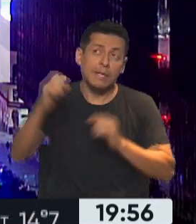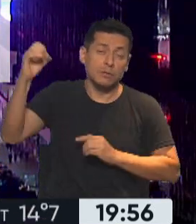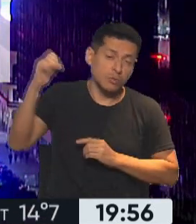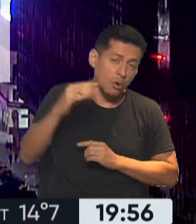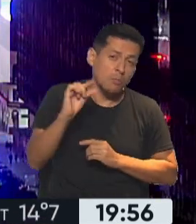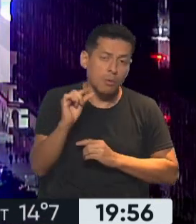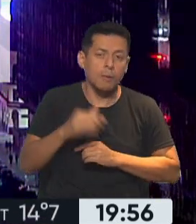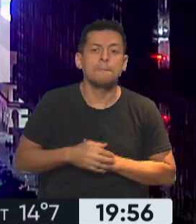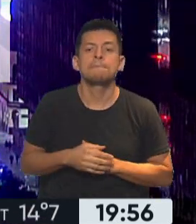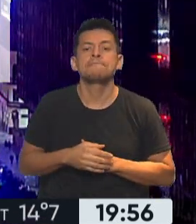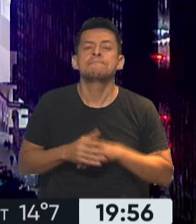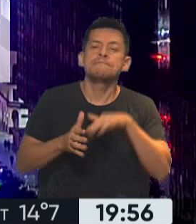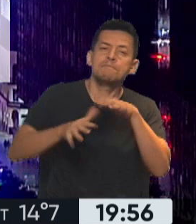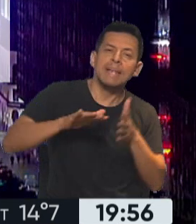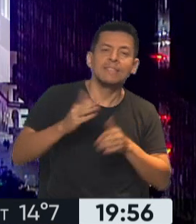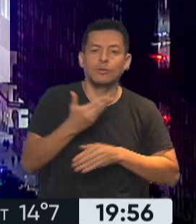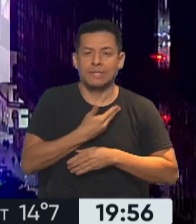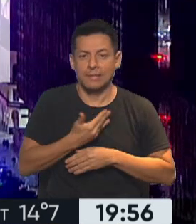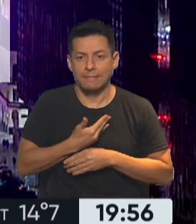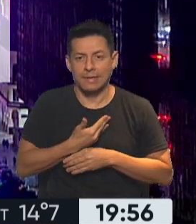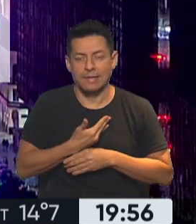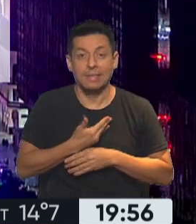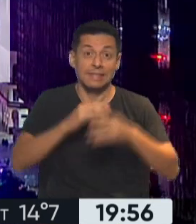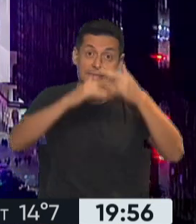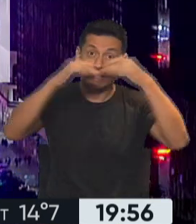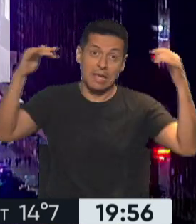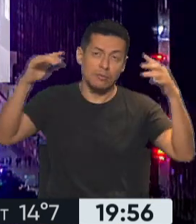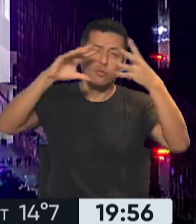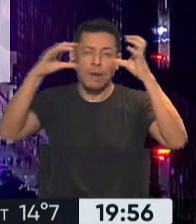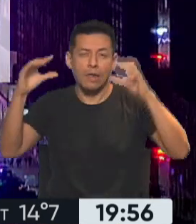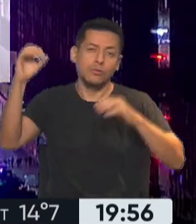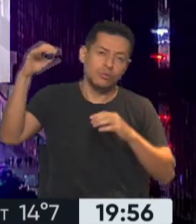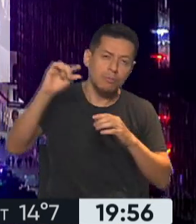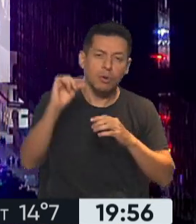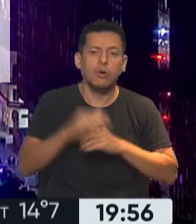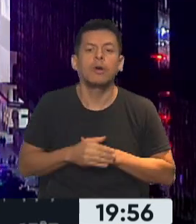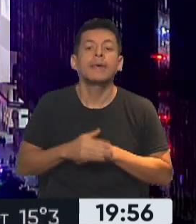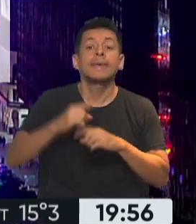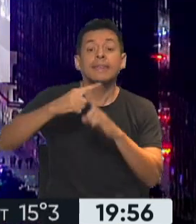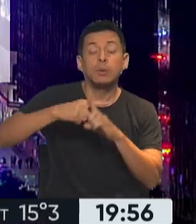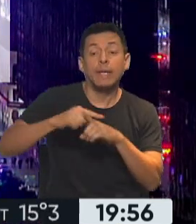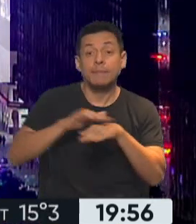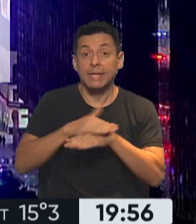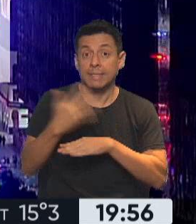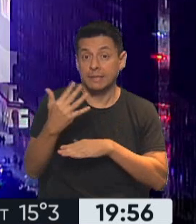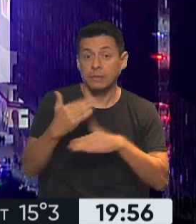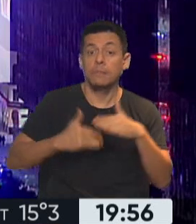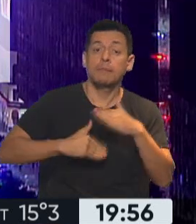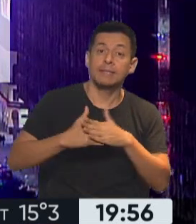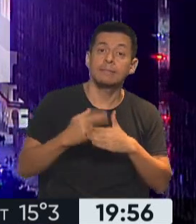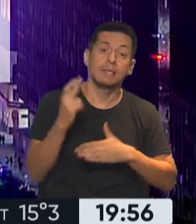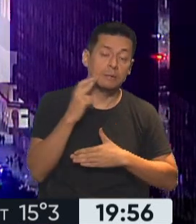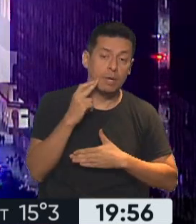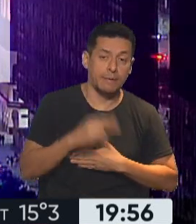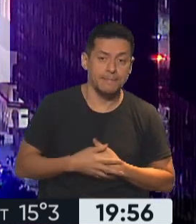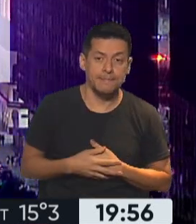sol. Similares condiciones pasarán Santa Fe en lo que refiere al cielo. Allí se espera en cuanto a las temperaturas, mínimas de 5 grados, máximas